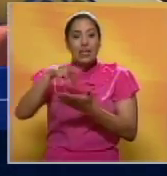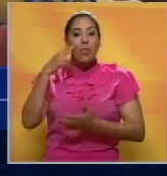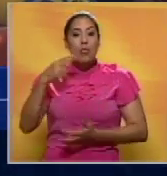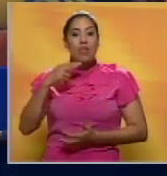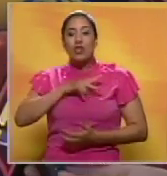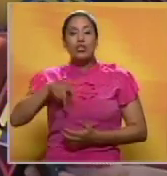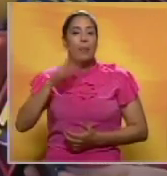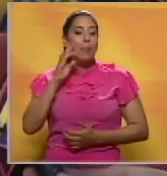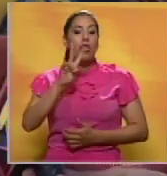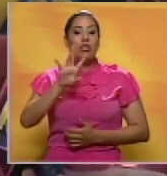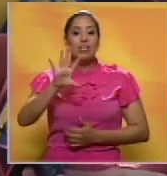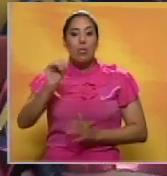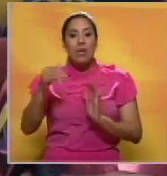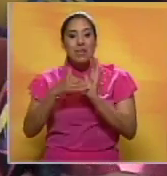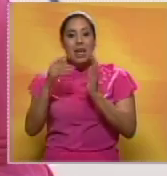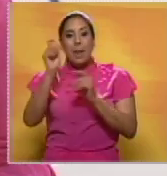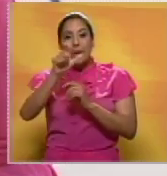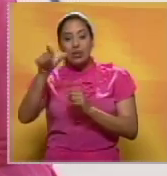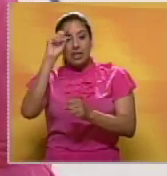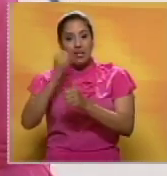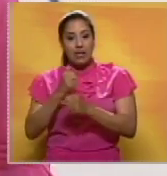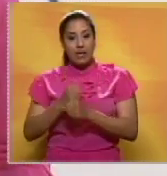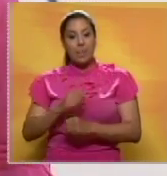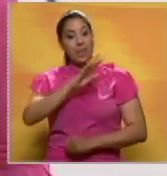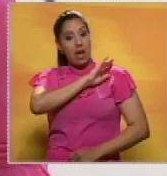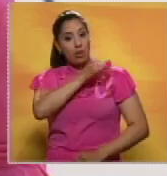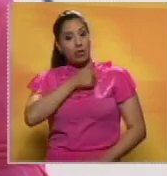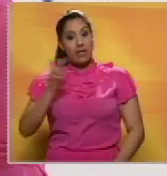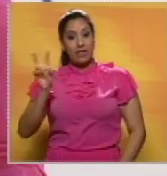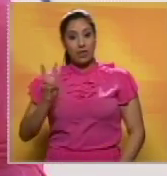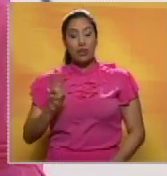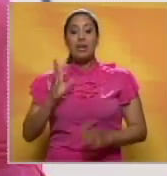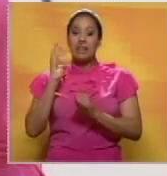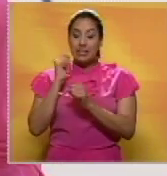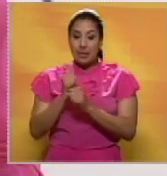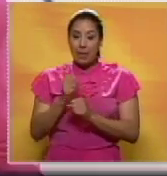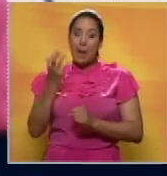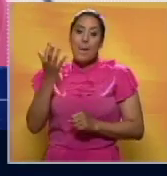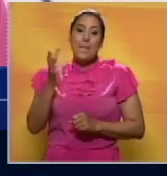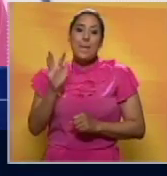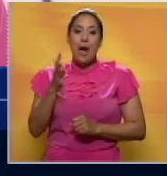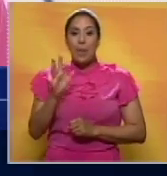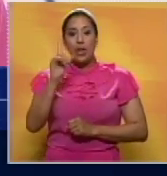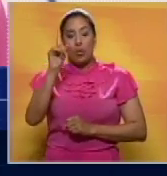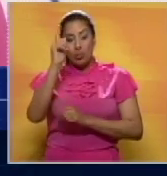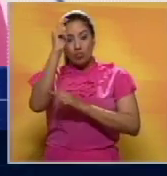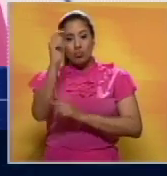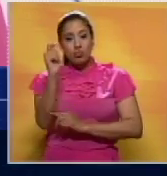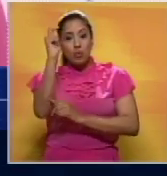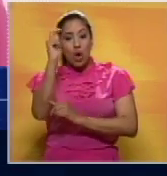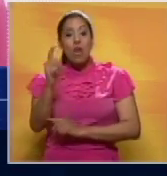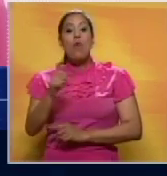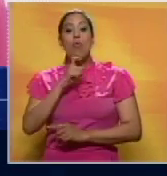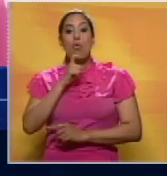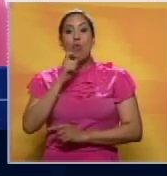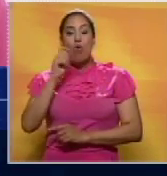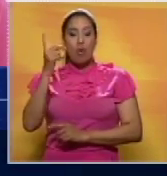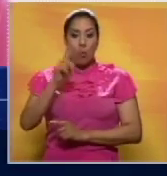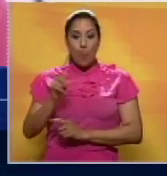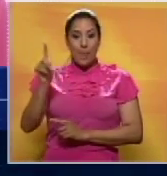que somos más de 250.000 mineros. Las autoridades venezolanas esperan que al menos 1 tonelada de oro